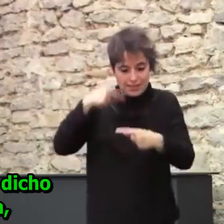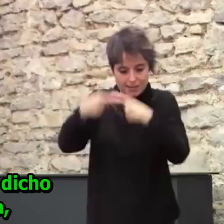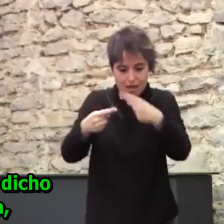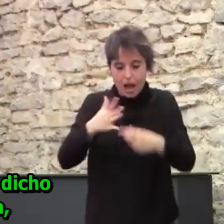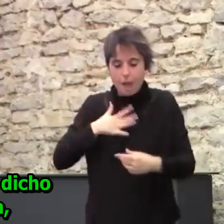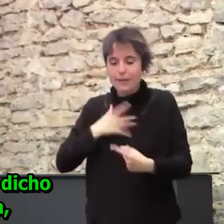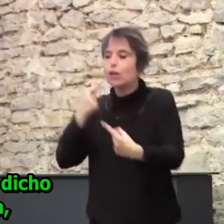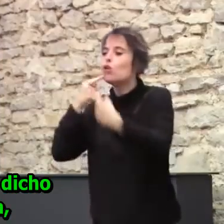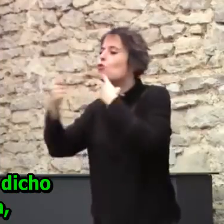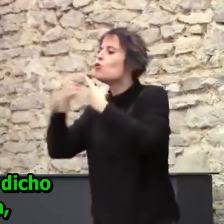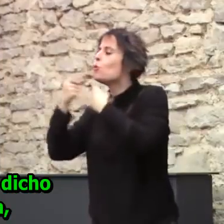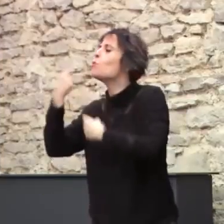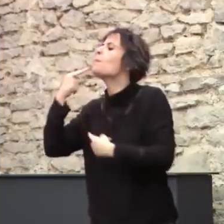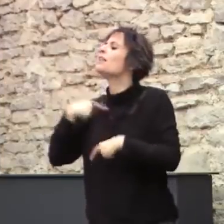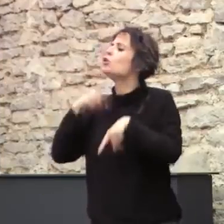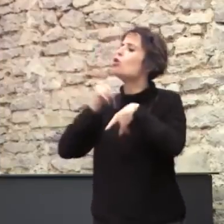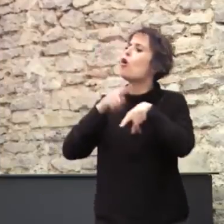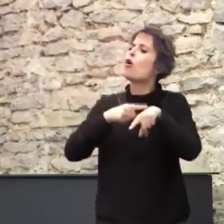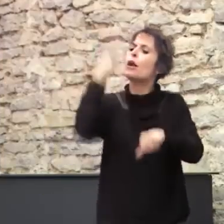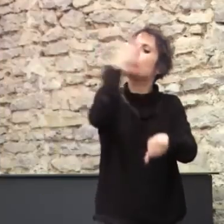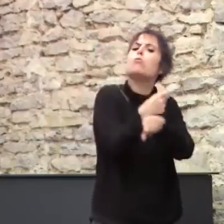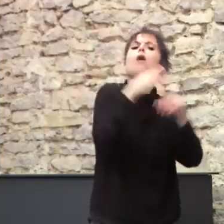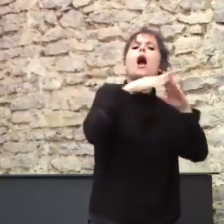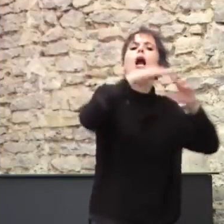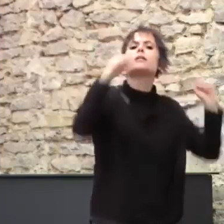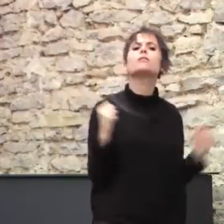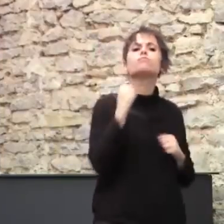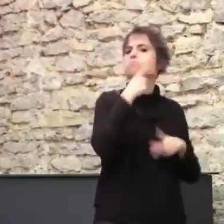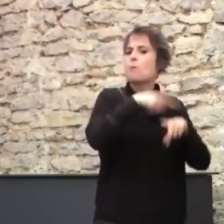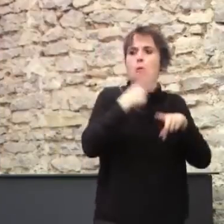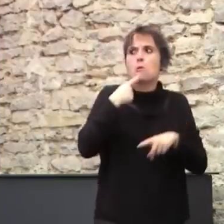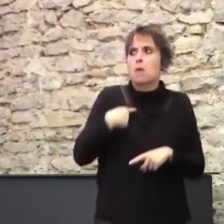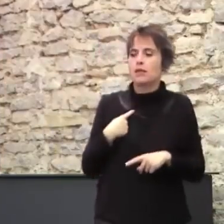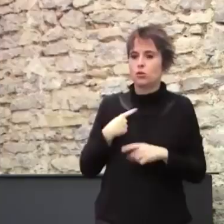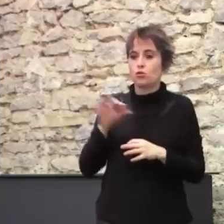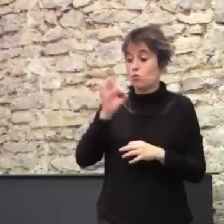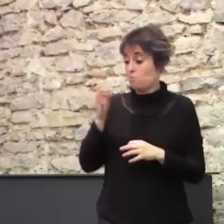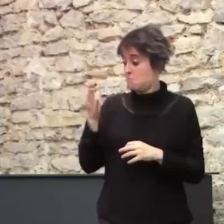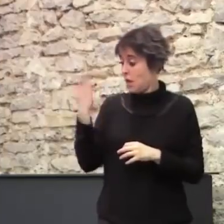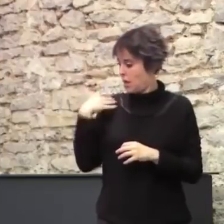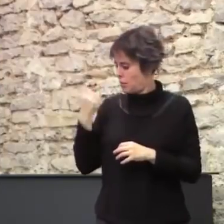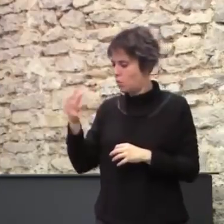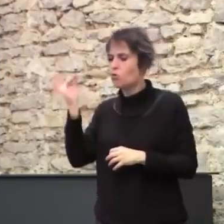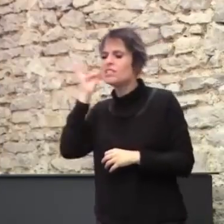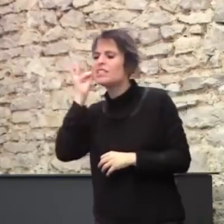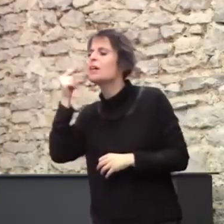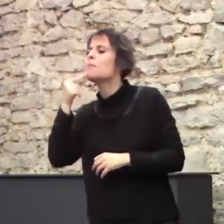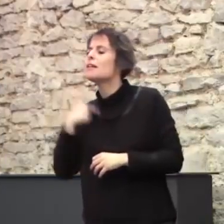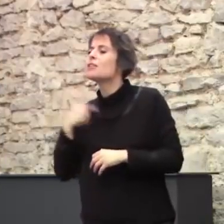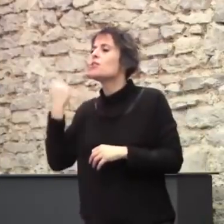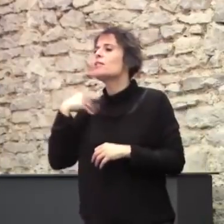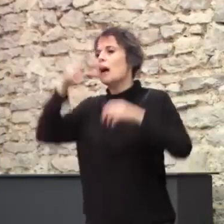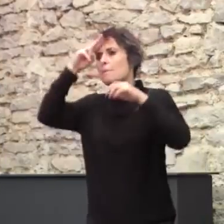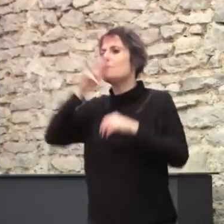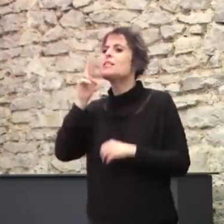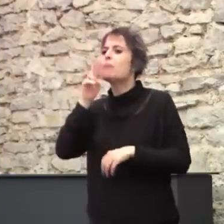ningún novio me ha dicho a qué hora tengo que estar en casa. Y hoy en día hay mucha gente, por ejemplo, hace poco, ¿no?, me decía una chica, que mis padres me dejan ya hasta